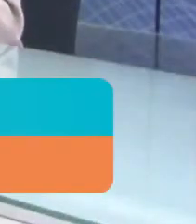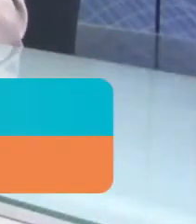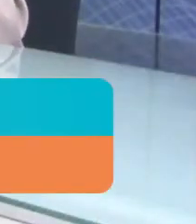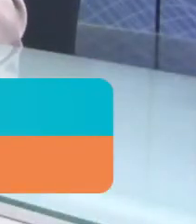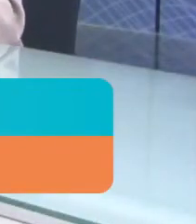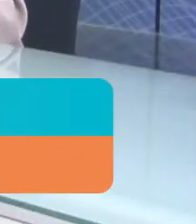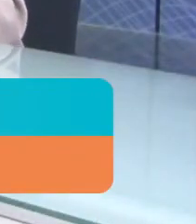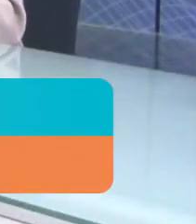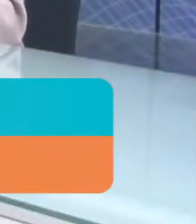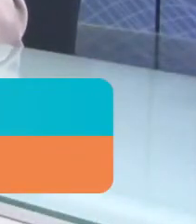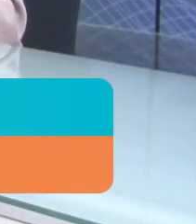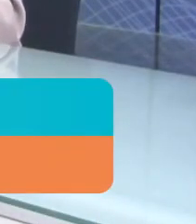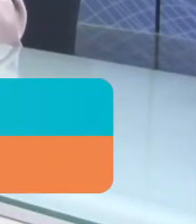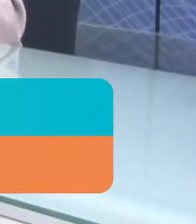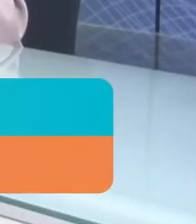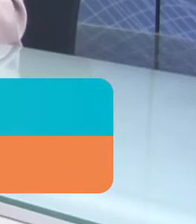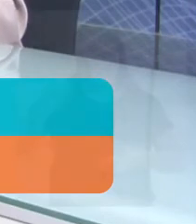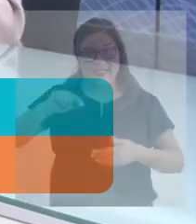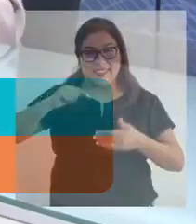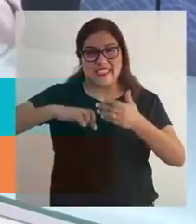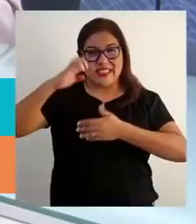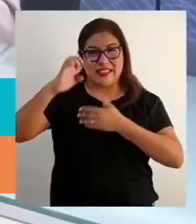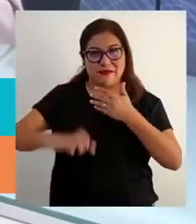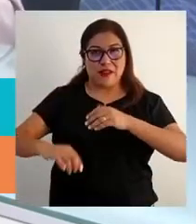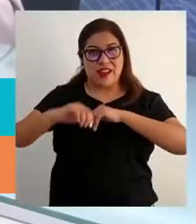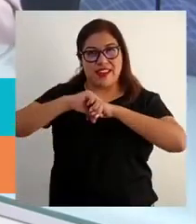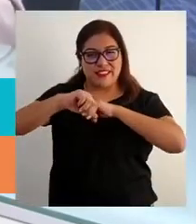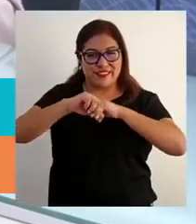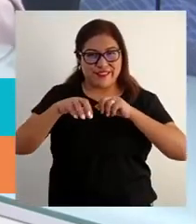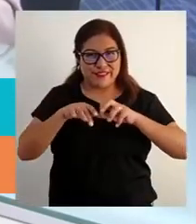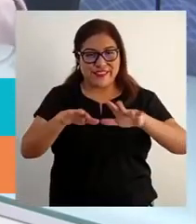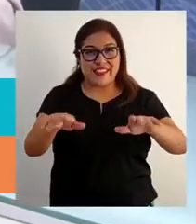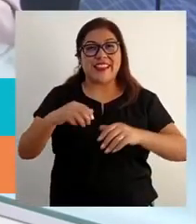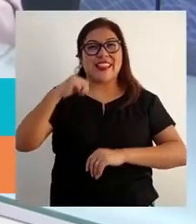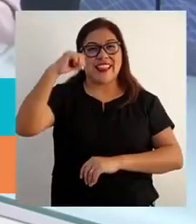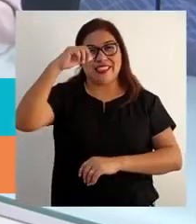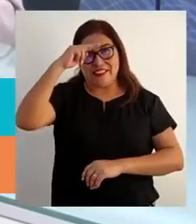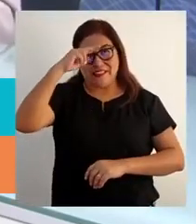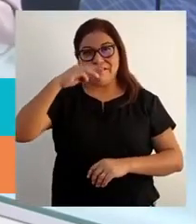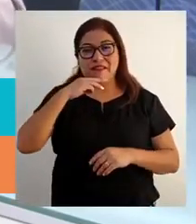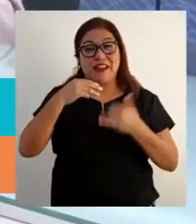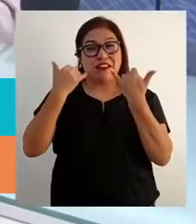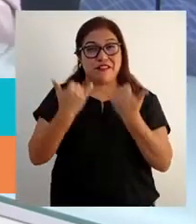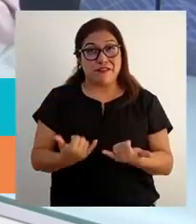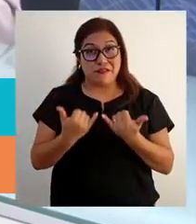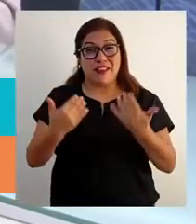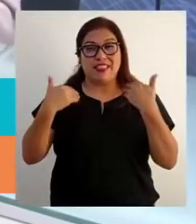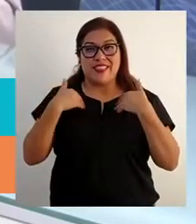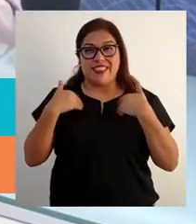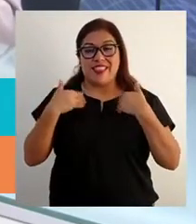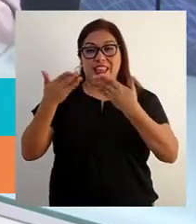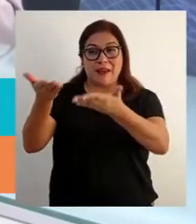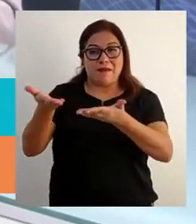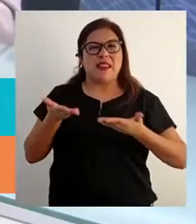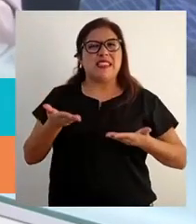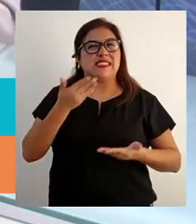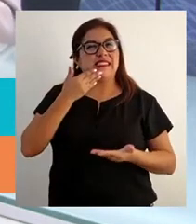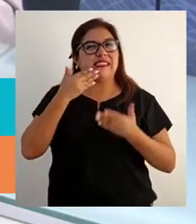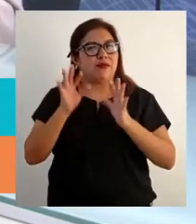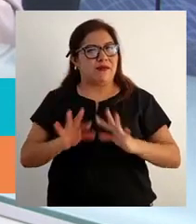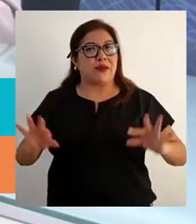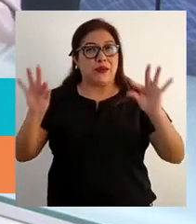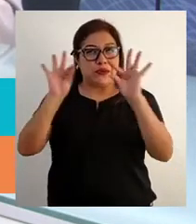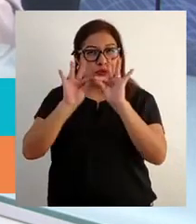Es un programa donde se difunden derechos humanos y hoy justamente tenemos la presencia muy importante de